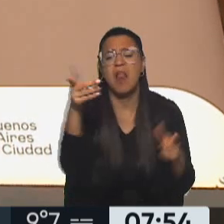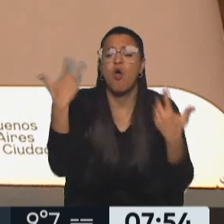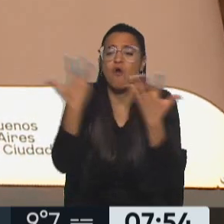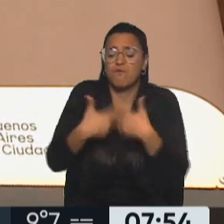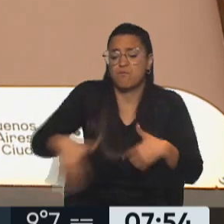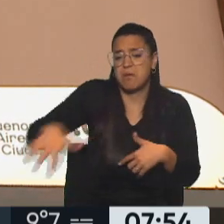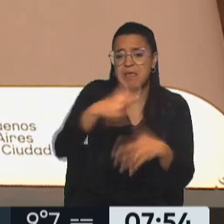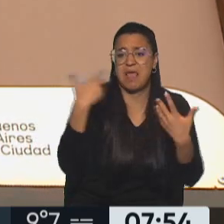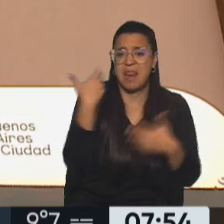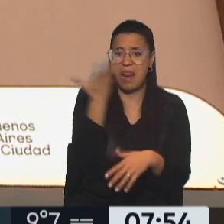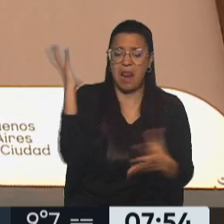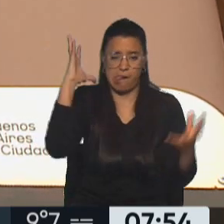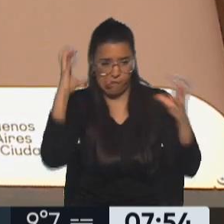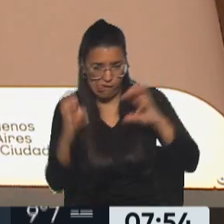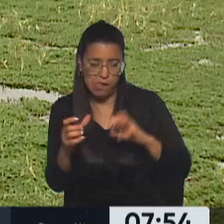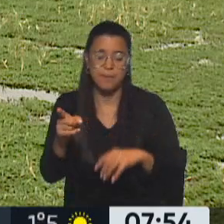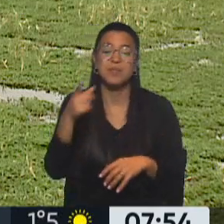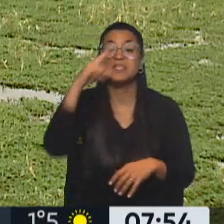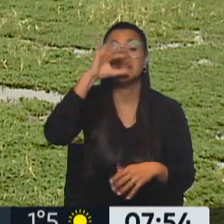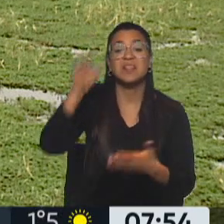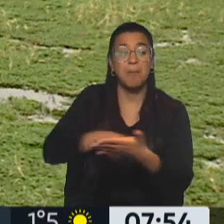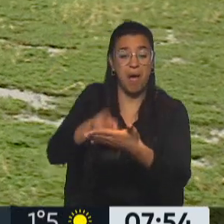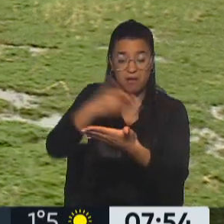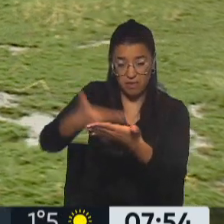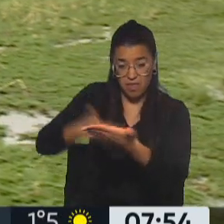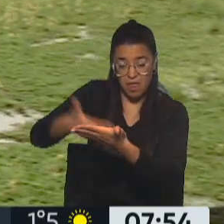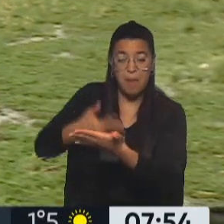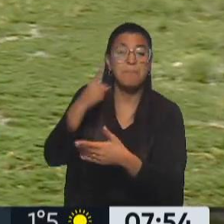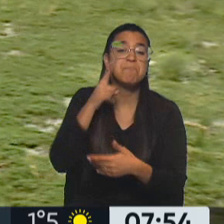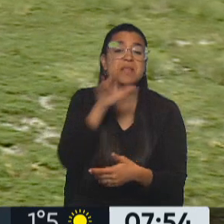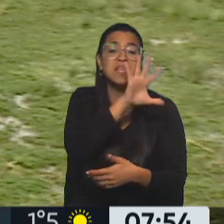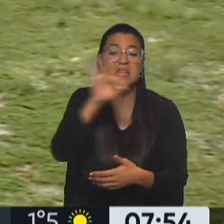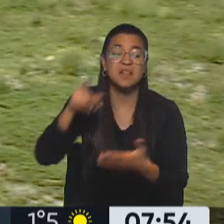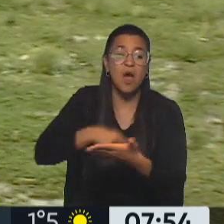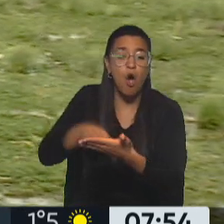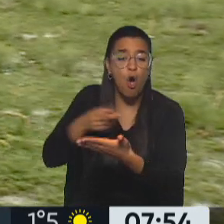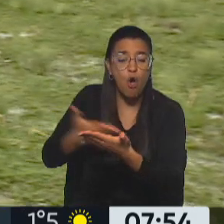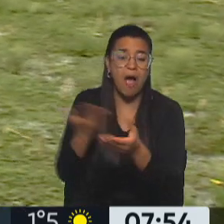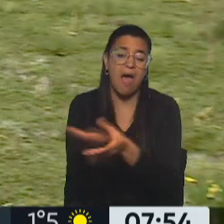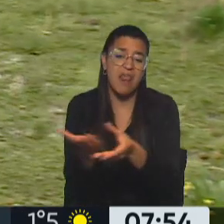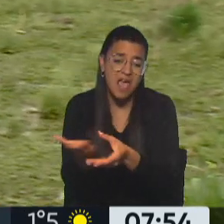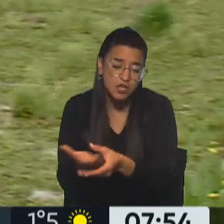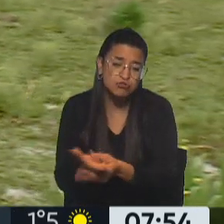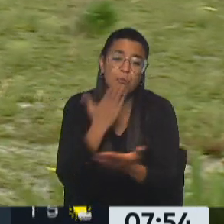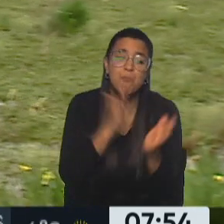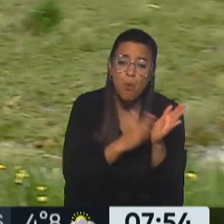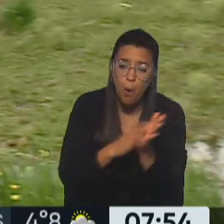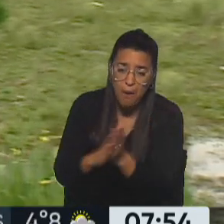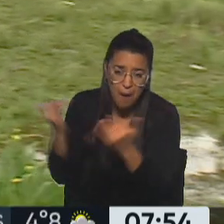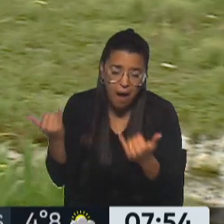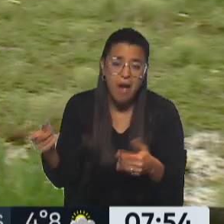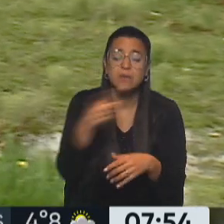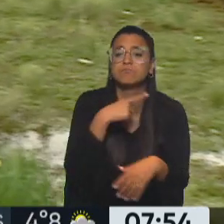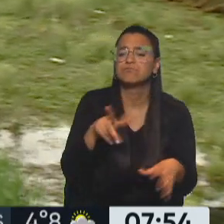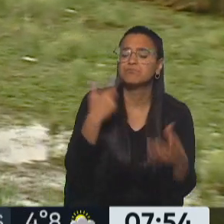ecosistema el escrito de 70 páginas acompañado de más de 100 hojas de anexos documentales y probatorios es el